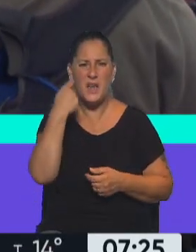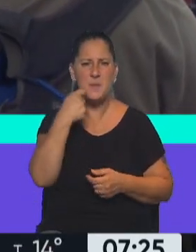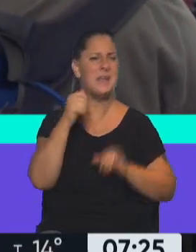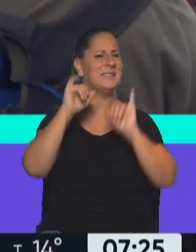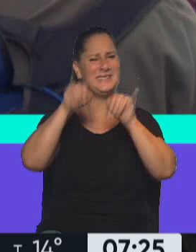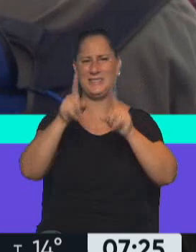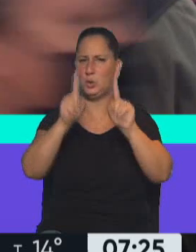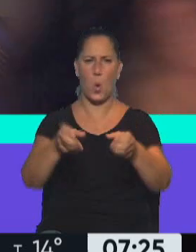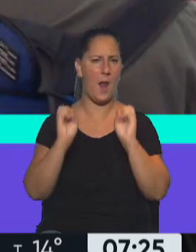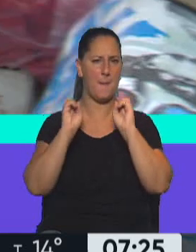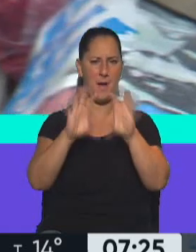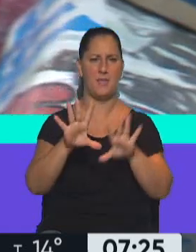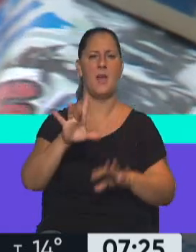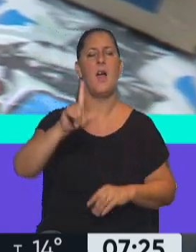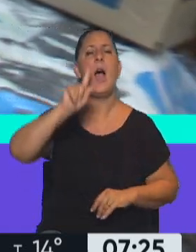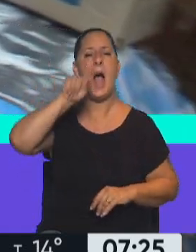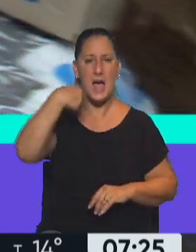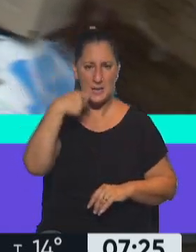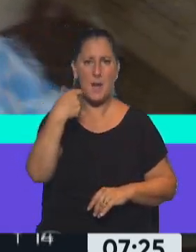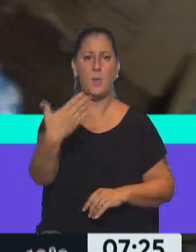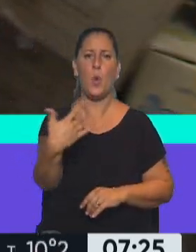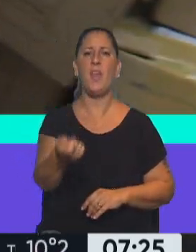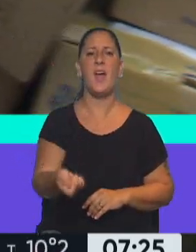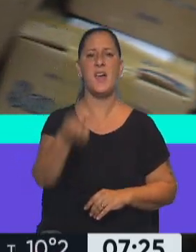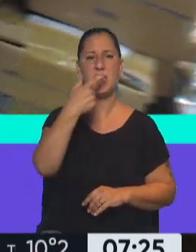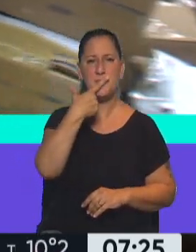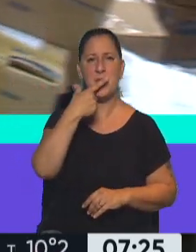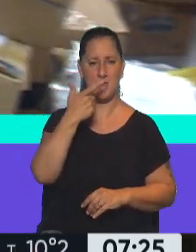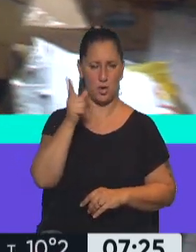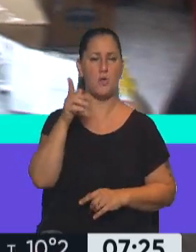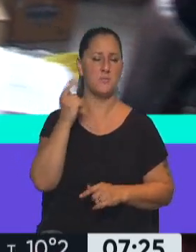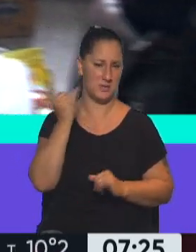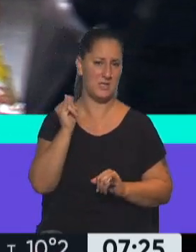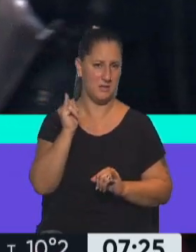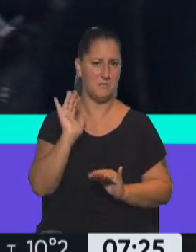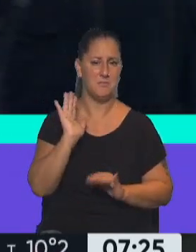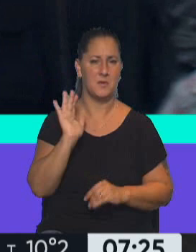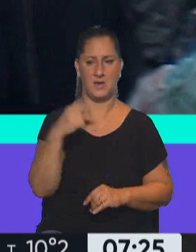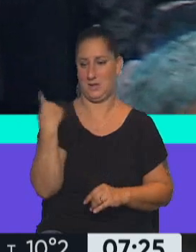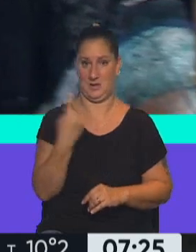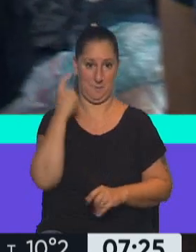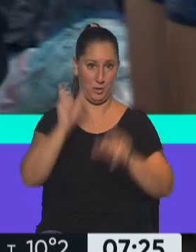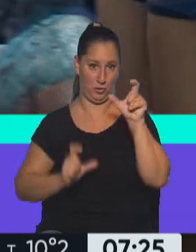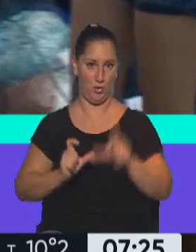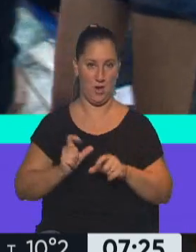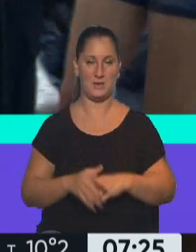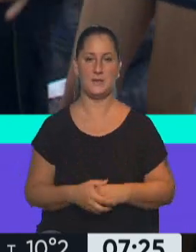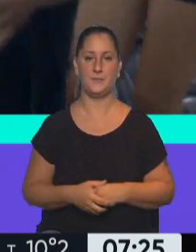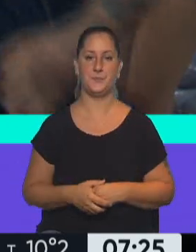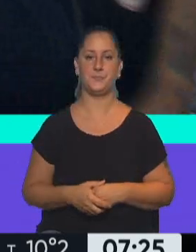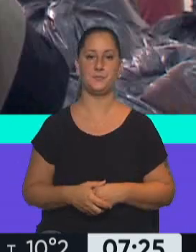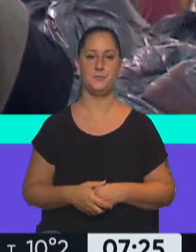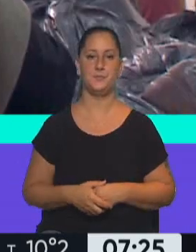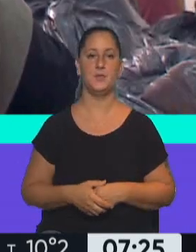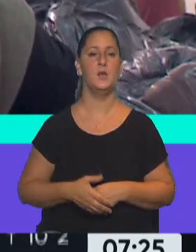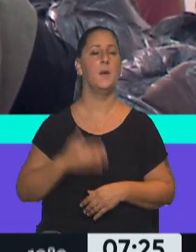Sí, los animales pueden ingerir ese tipo de medicamentos, que es el nuestro también. ¿Se entiende? Entonces